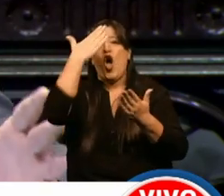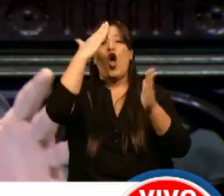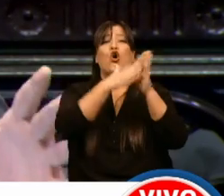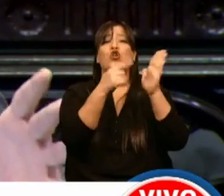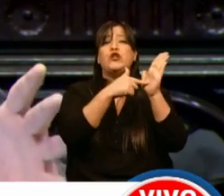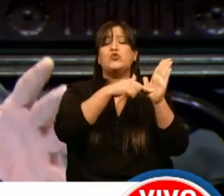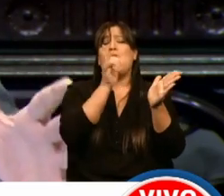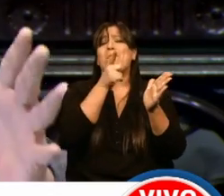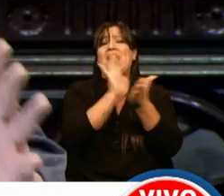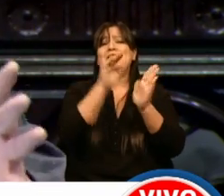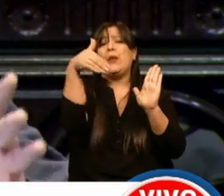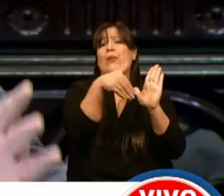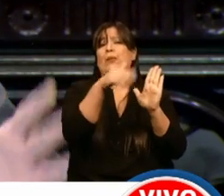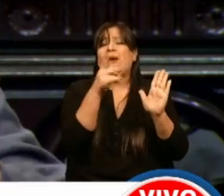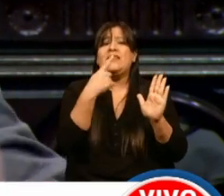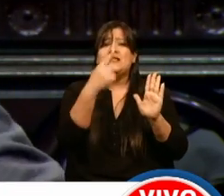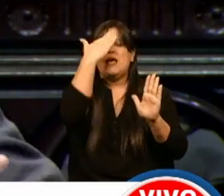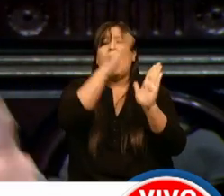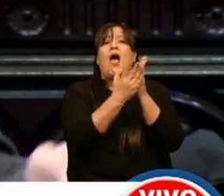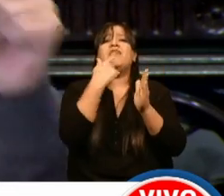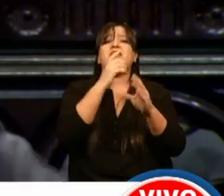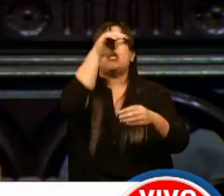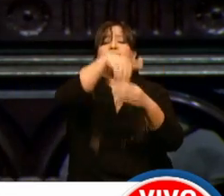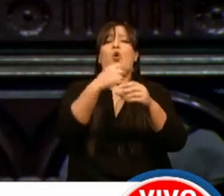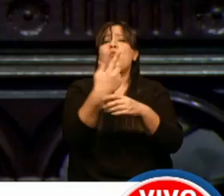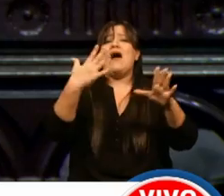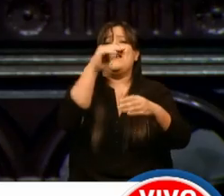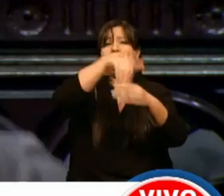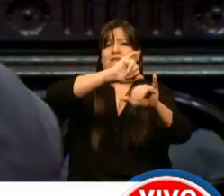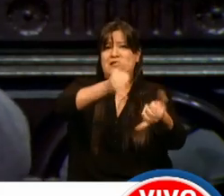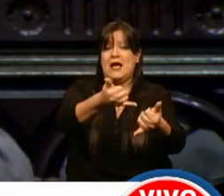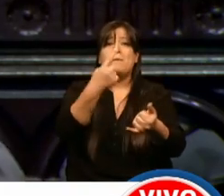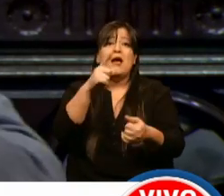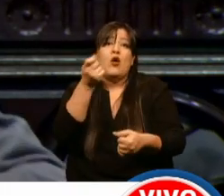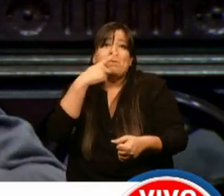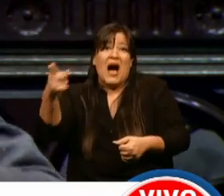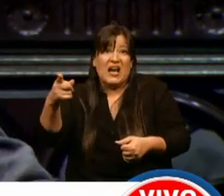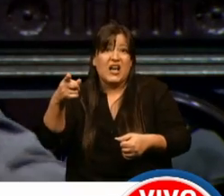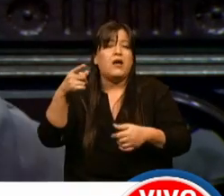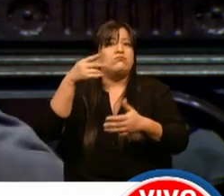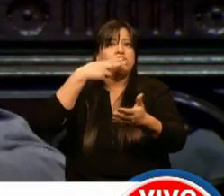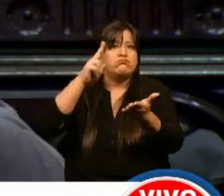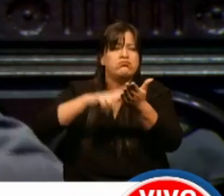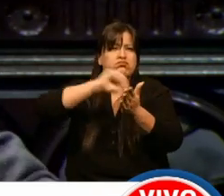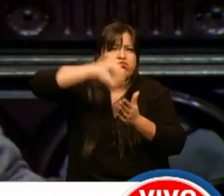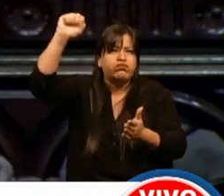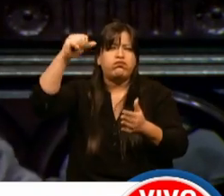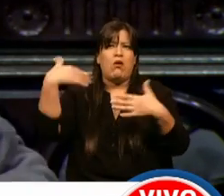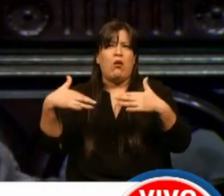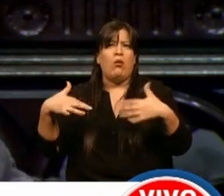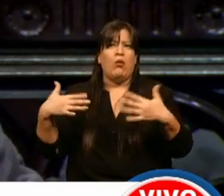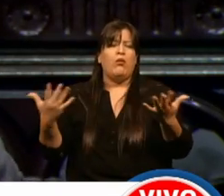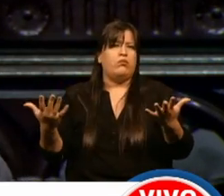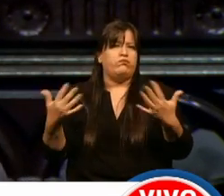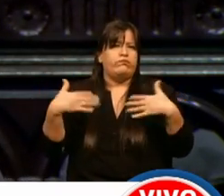constitución dice que solo puede ser reelegido una vez bueno la sociedad en el caso de macri por estos tarifazos fue mucho más rápida que el